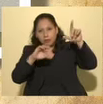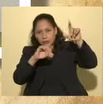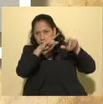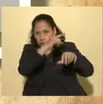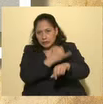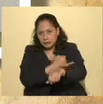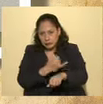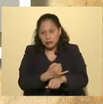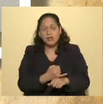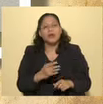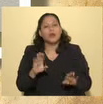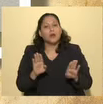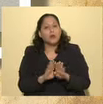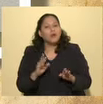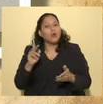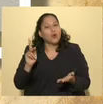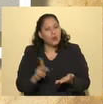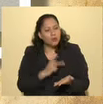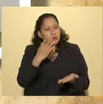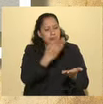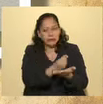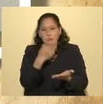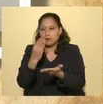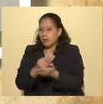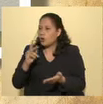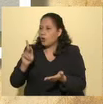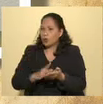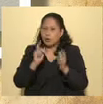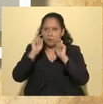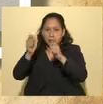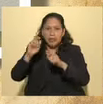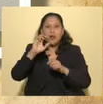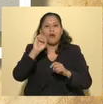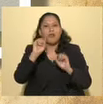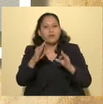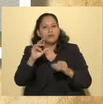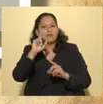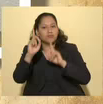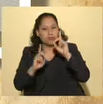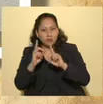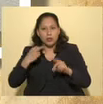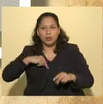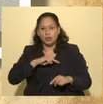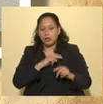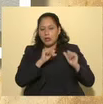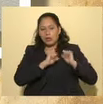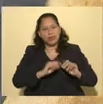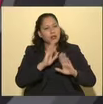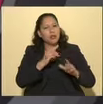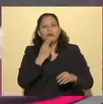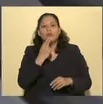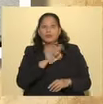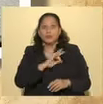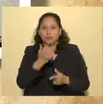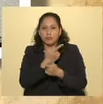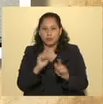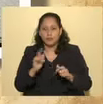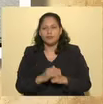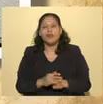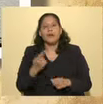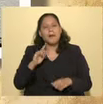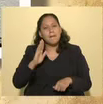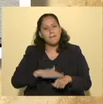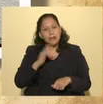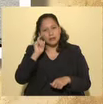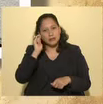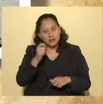conocemos, pero que sean otra vez regresados al propio Instituto del Deporte para que nosotros los podamos manejar de mejor manera. Pero yo creo que es más